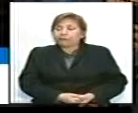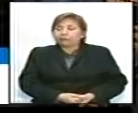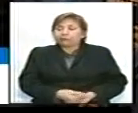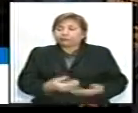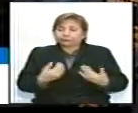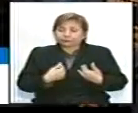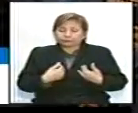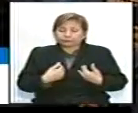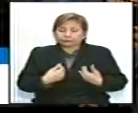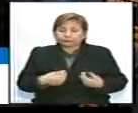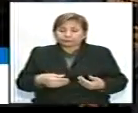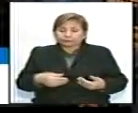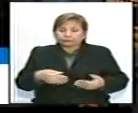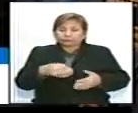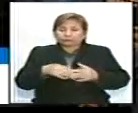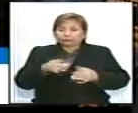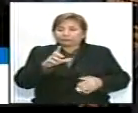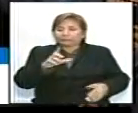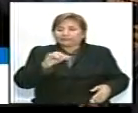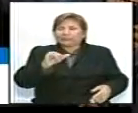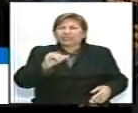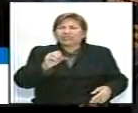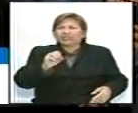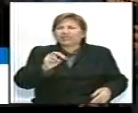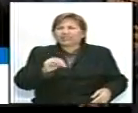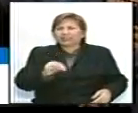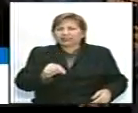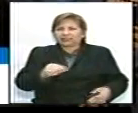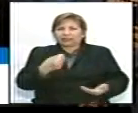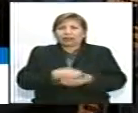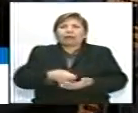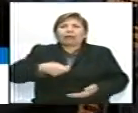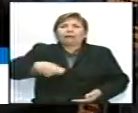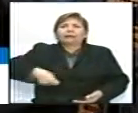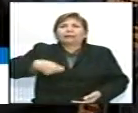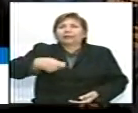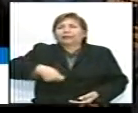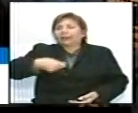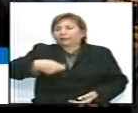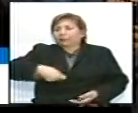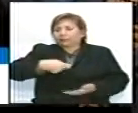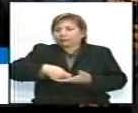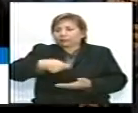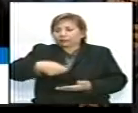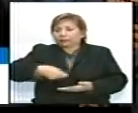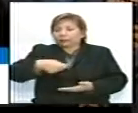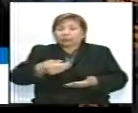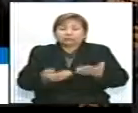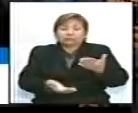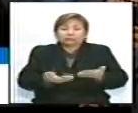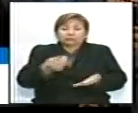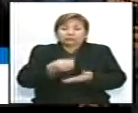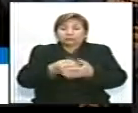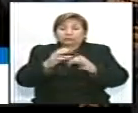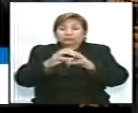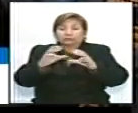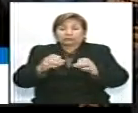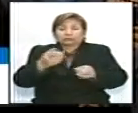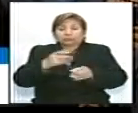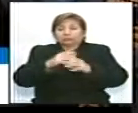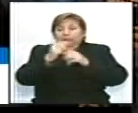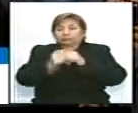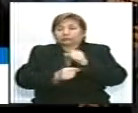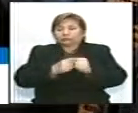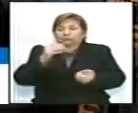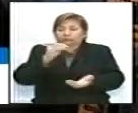los teníamos bajo el sistema leasing, alquilados. ¿Eso qué significaba? Que de acuerdo al contrato, cada cierta cantidad de